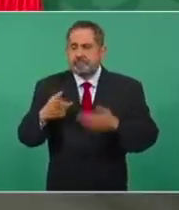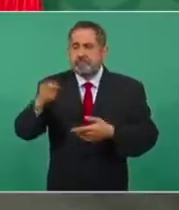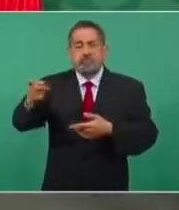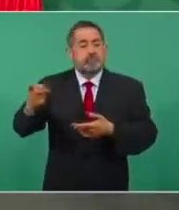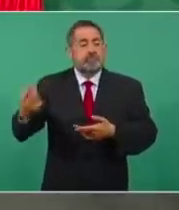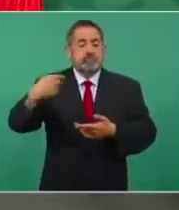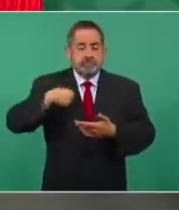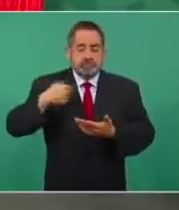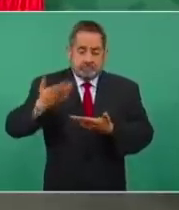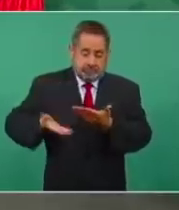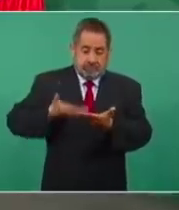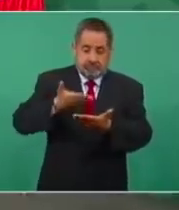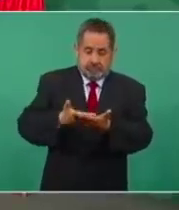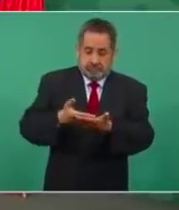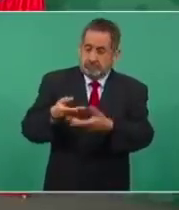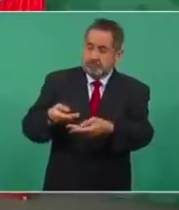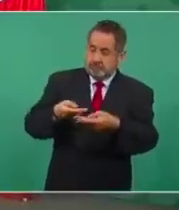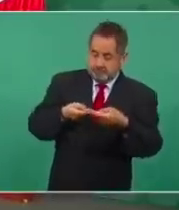propuestas.